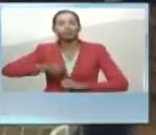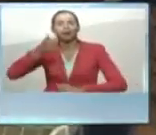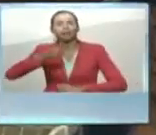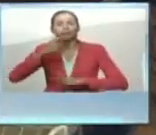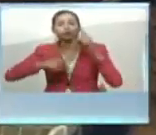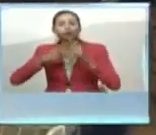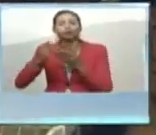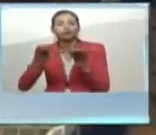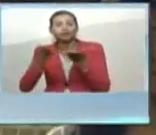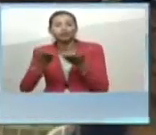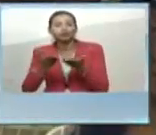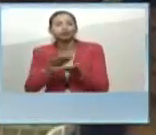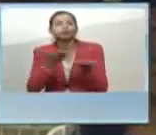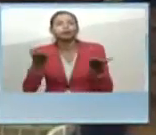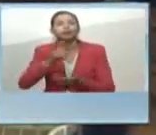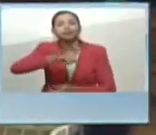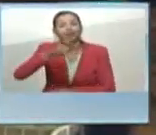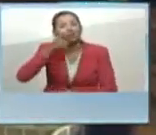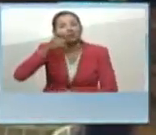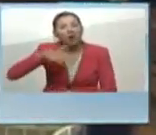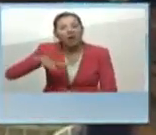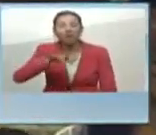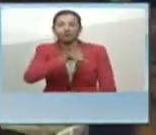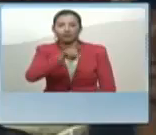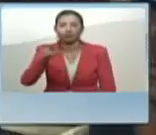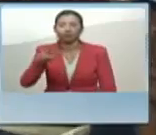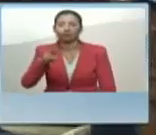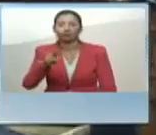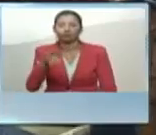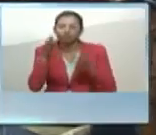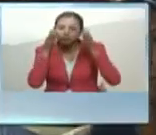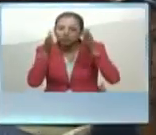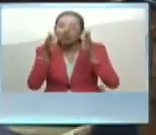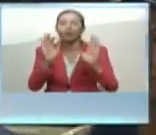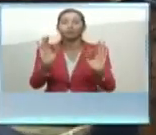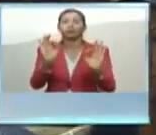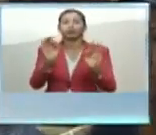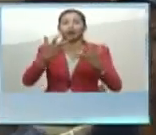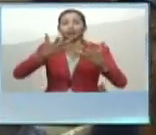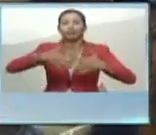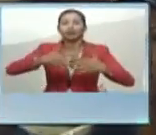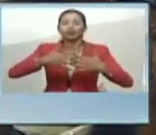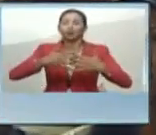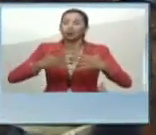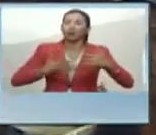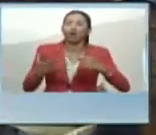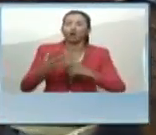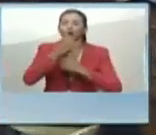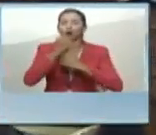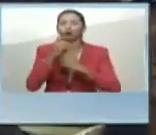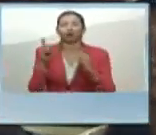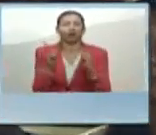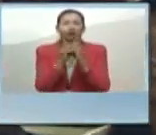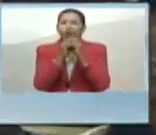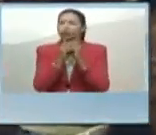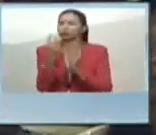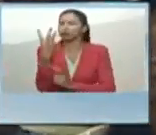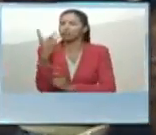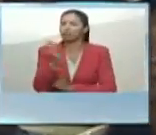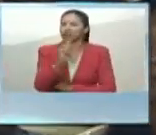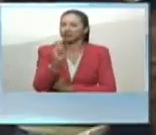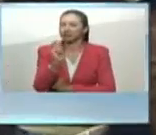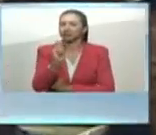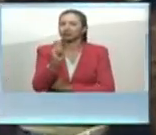servicios sensibles para el pueblo, focalizando el esfuerzo en aquellas empresas donde se pueda lograr objetivos en menos de 3 meses con bajo costo y